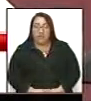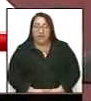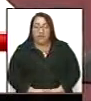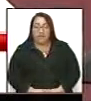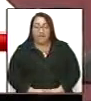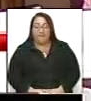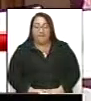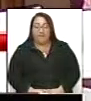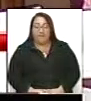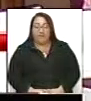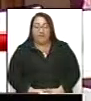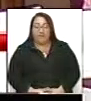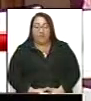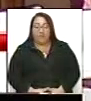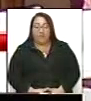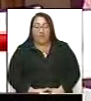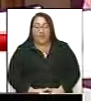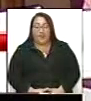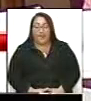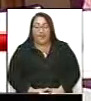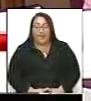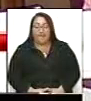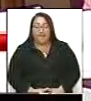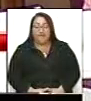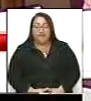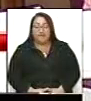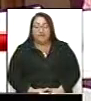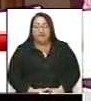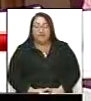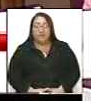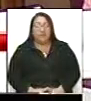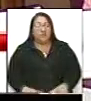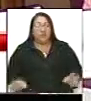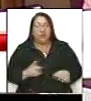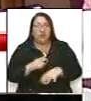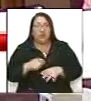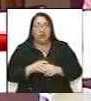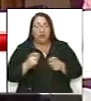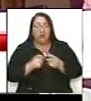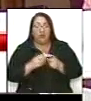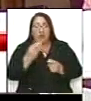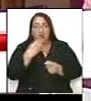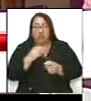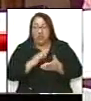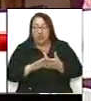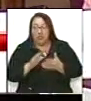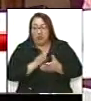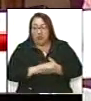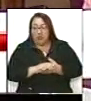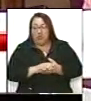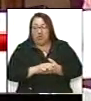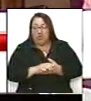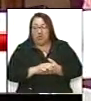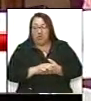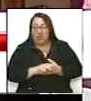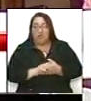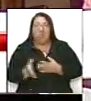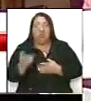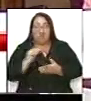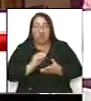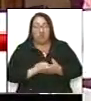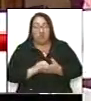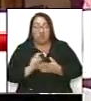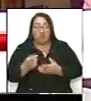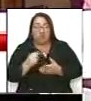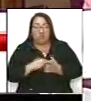Ok, congresista, en realidad no vamos a demorarnos más por algo como eso. Congresista Mulder, discúlpeme una vez más, por favor. Vamos a poner como